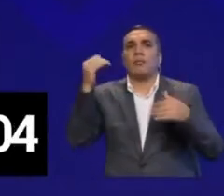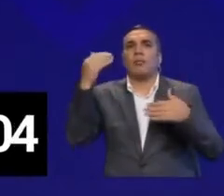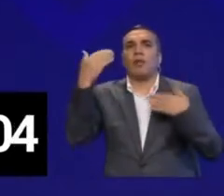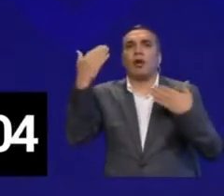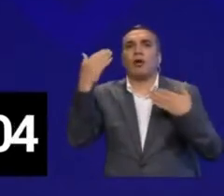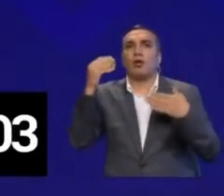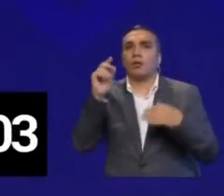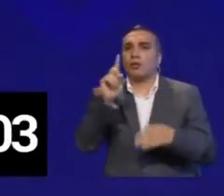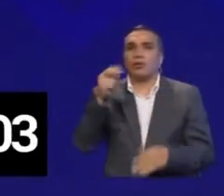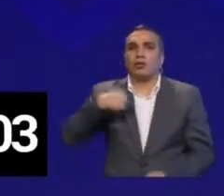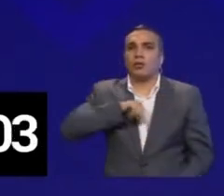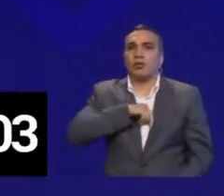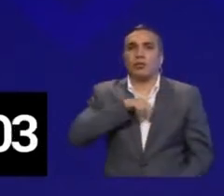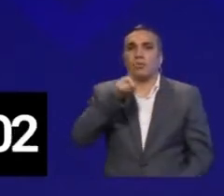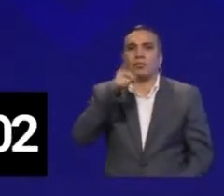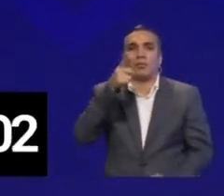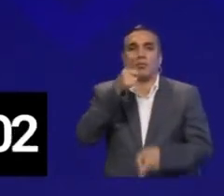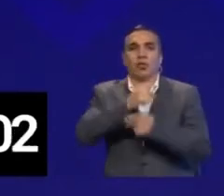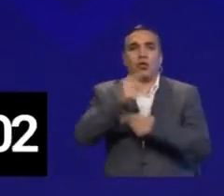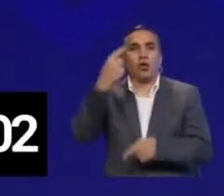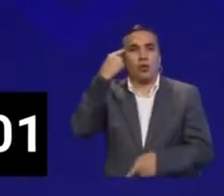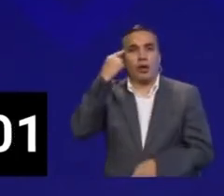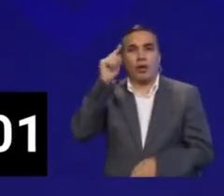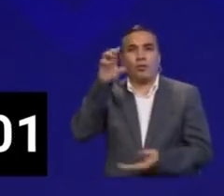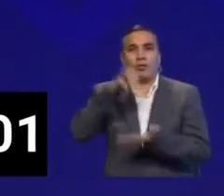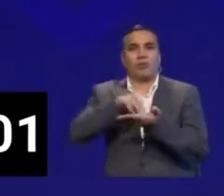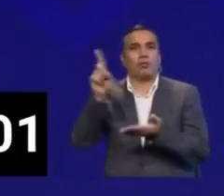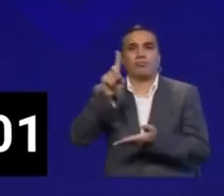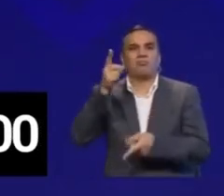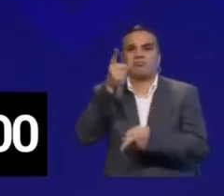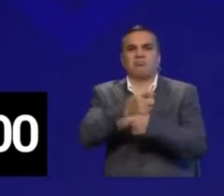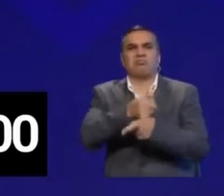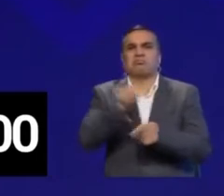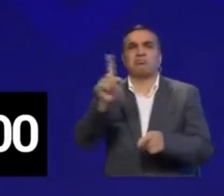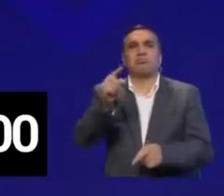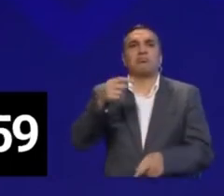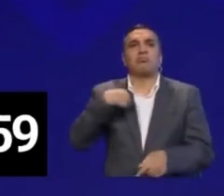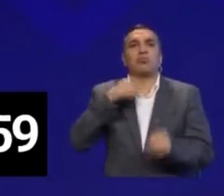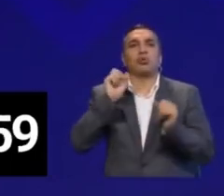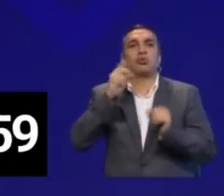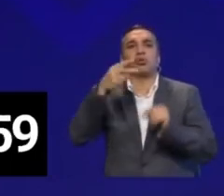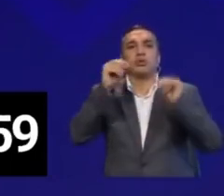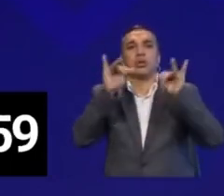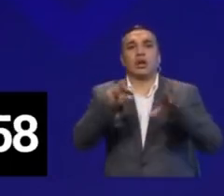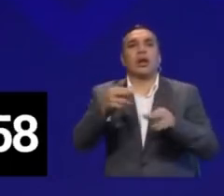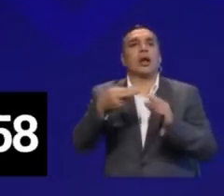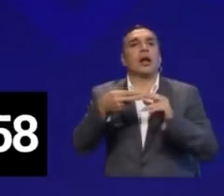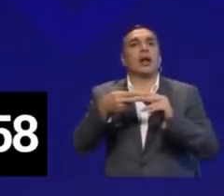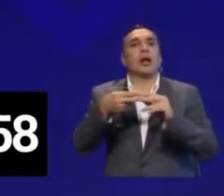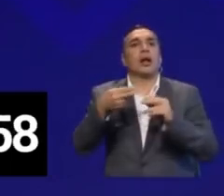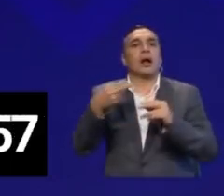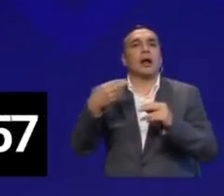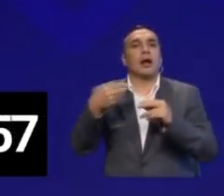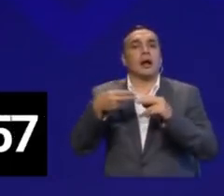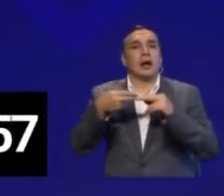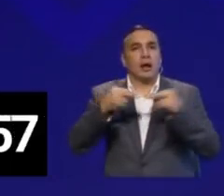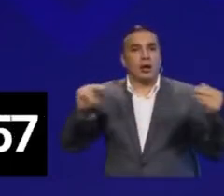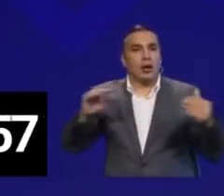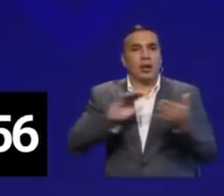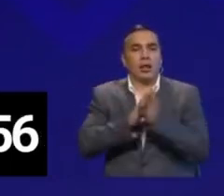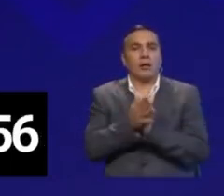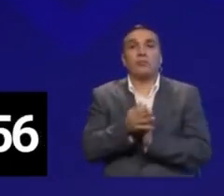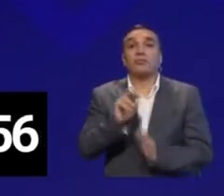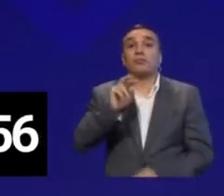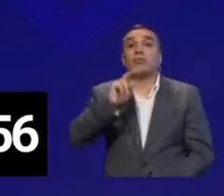política. No vamos a nombrar gobernadores, no vamos a nombrar subsecretarios regionales y no vamos a nombrar